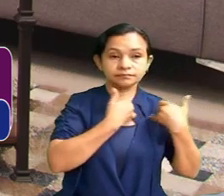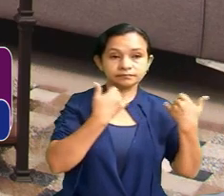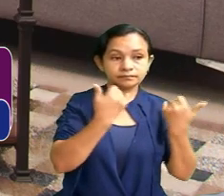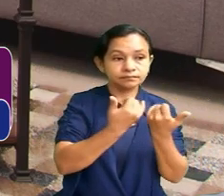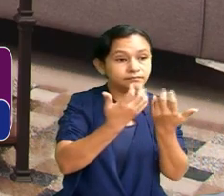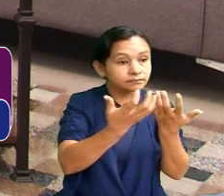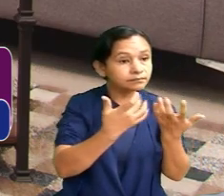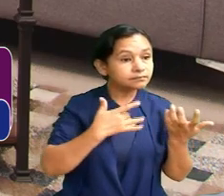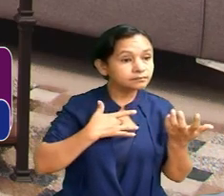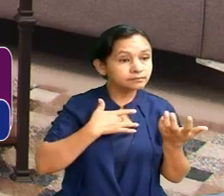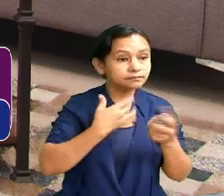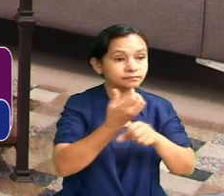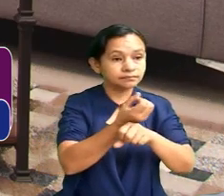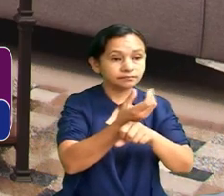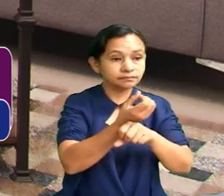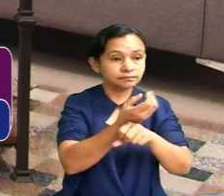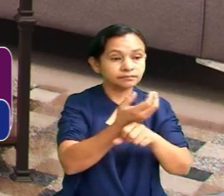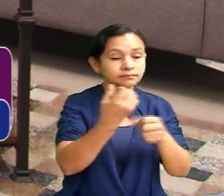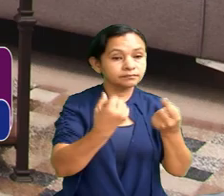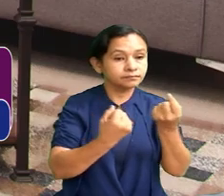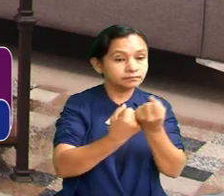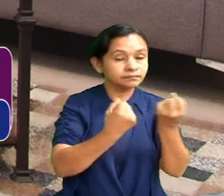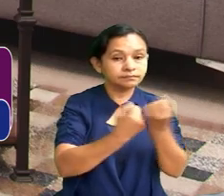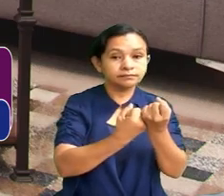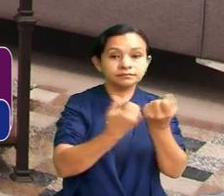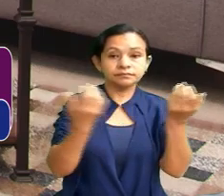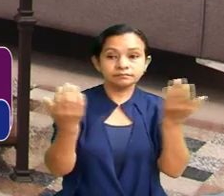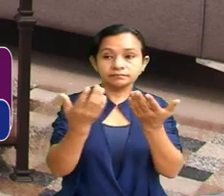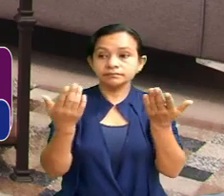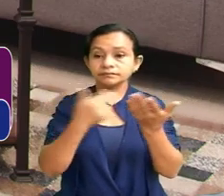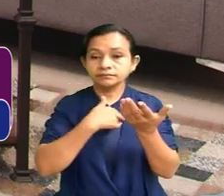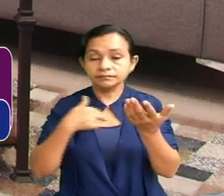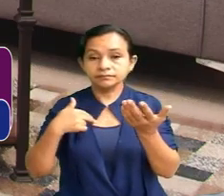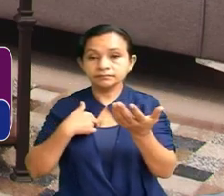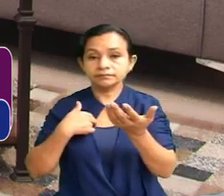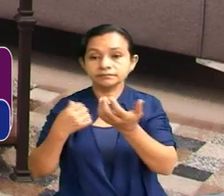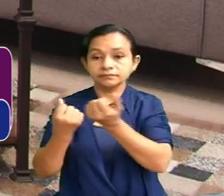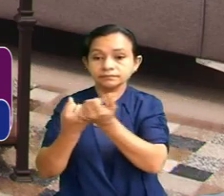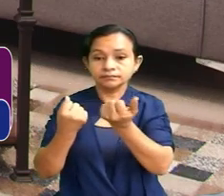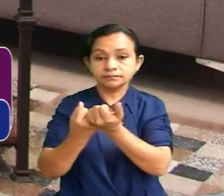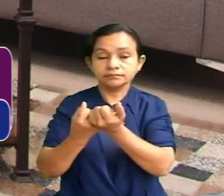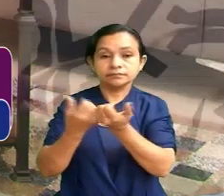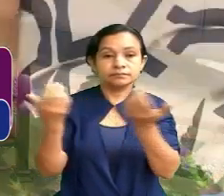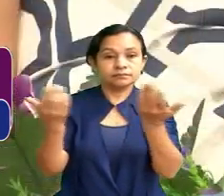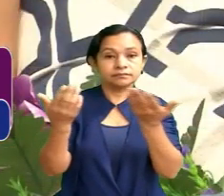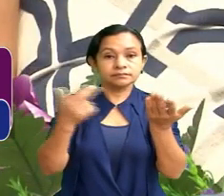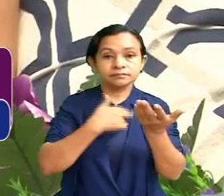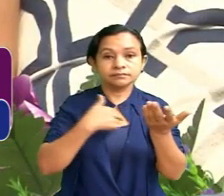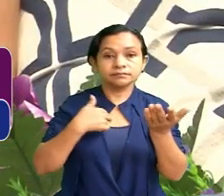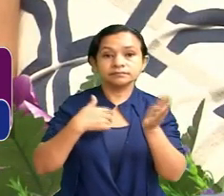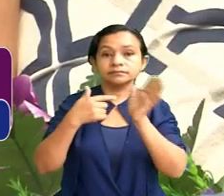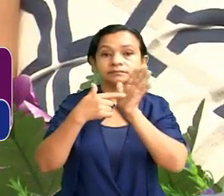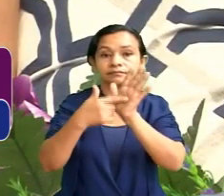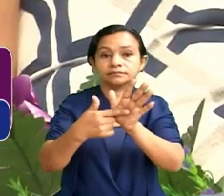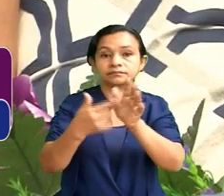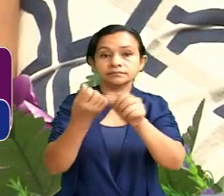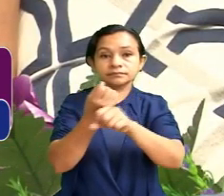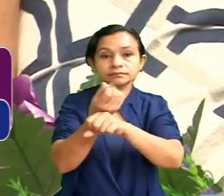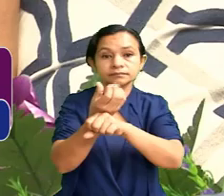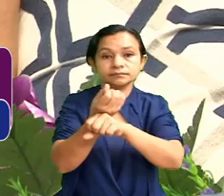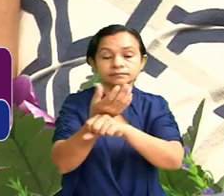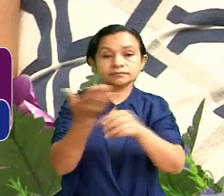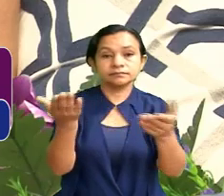xy necesito que la alcaldía también me respalde en esto como hacemos con la alcaldía si necesita respaldo por ejemplo las alcaldías se